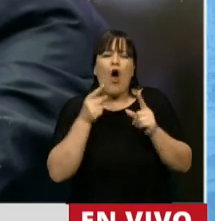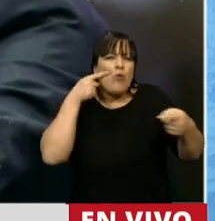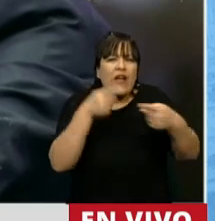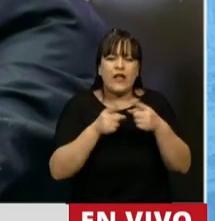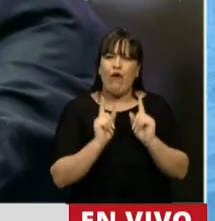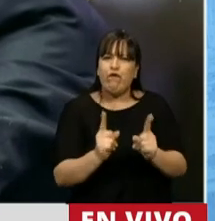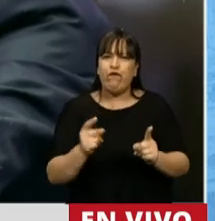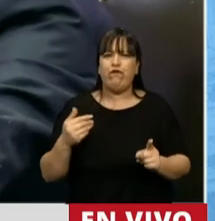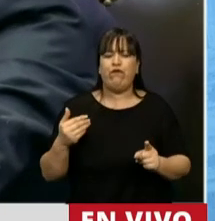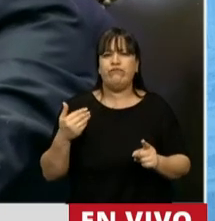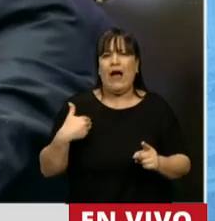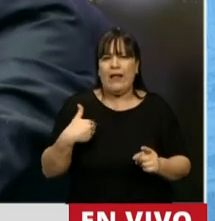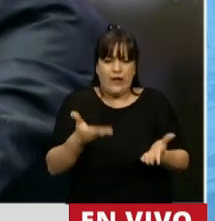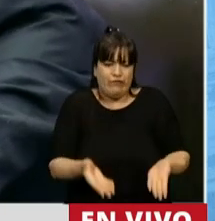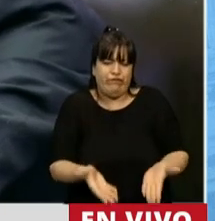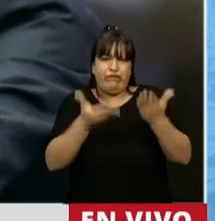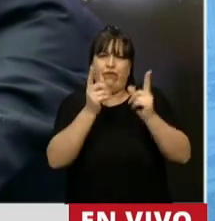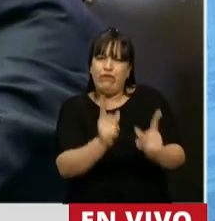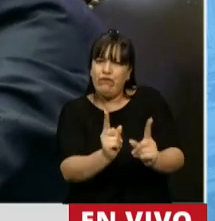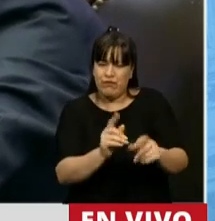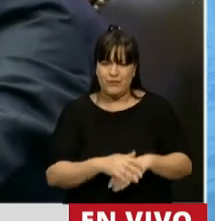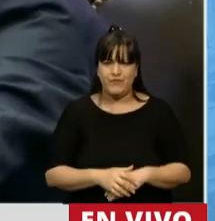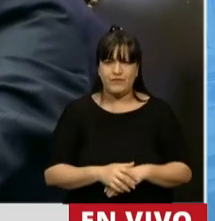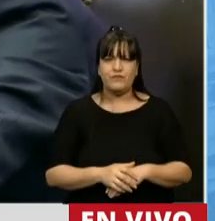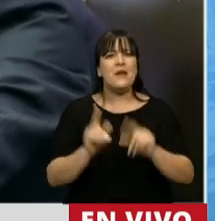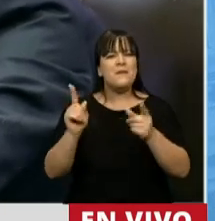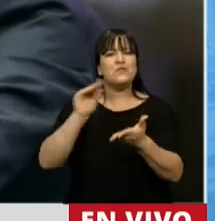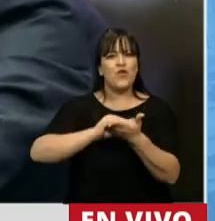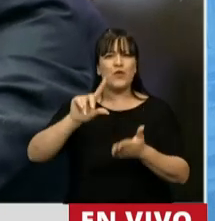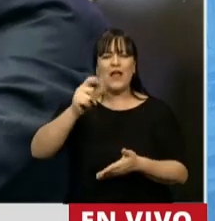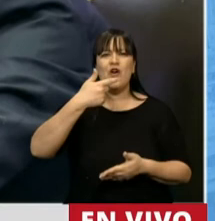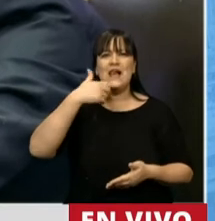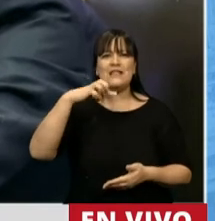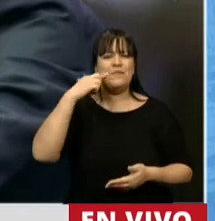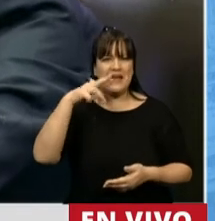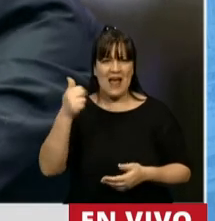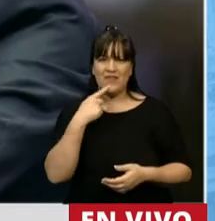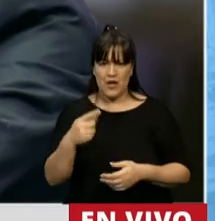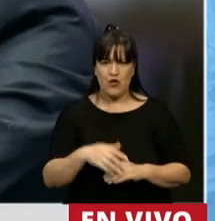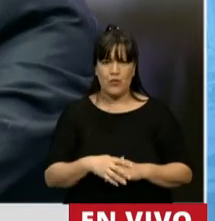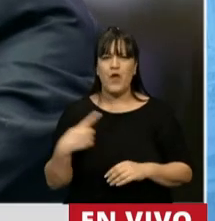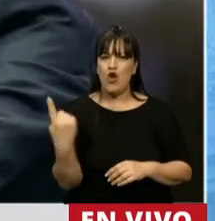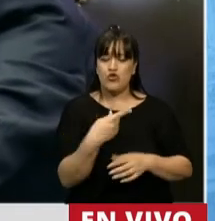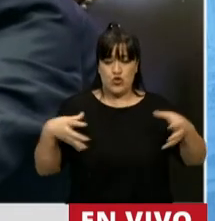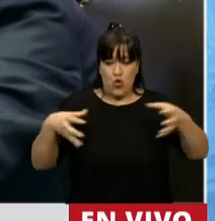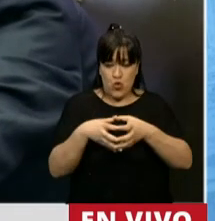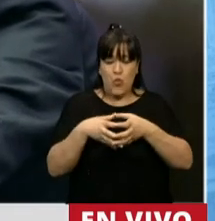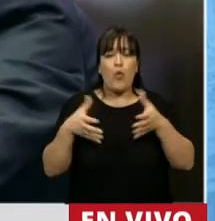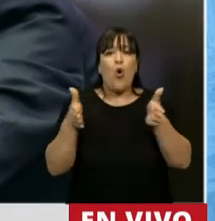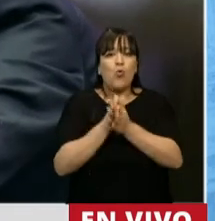estable en el tiempo. Y como bien decía el diputado de La Espina, nosotros desde Juntos por el